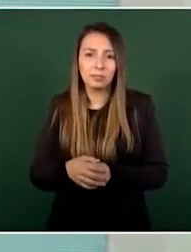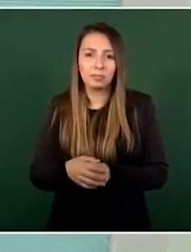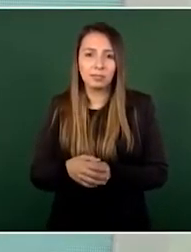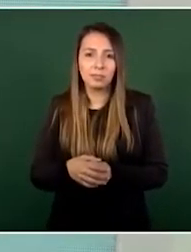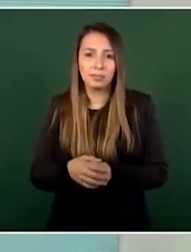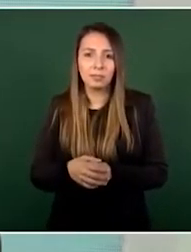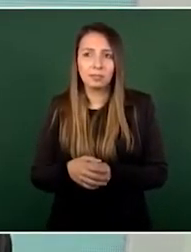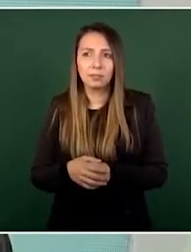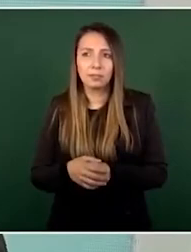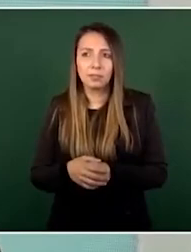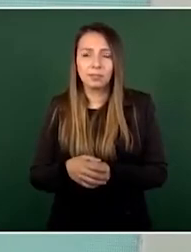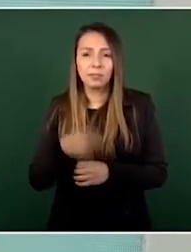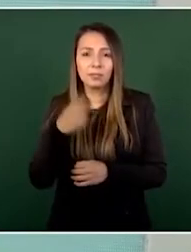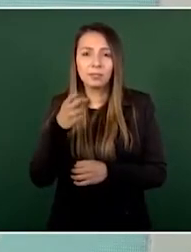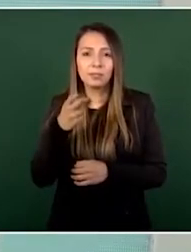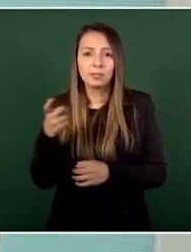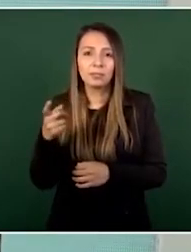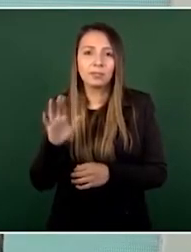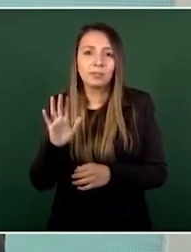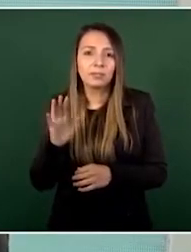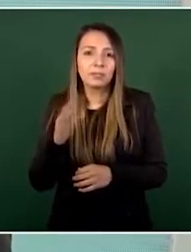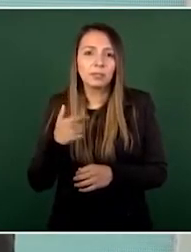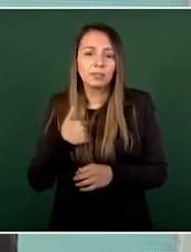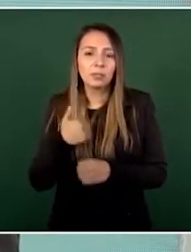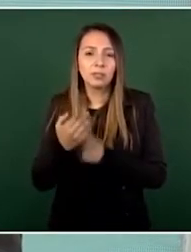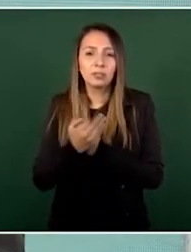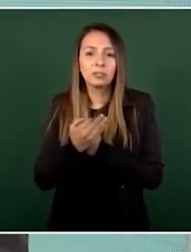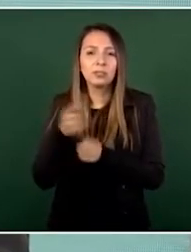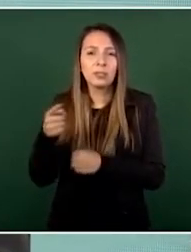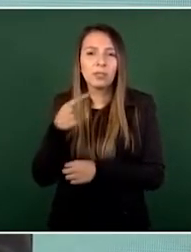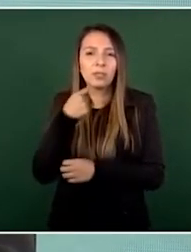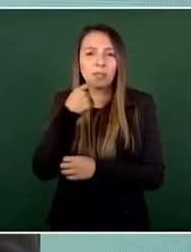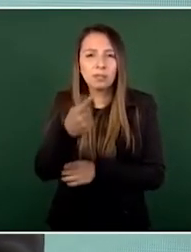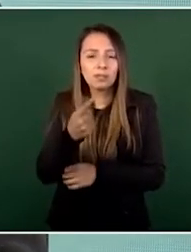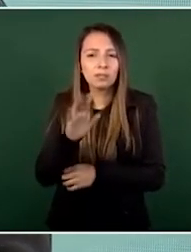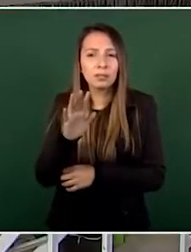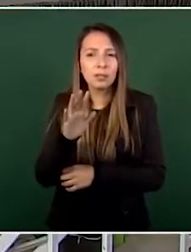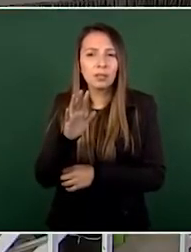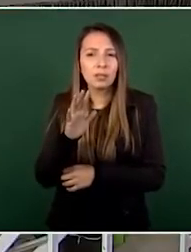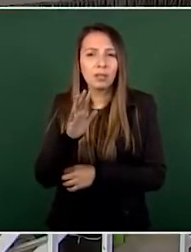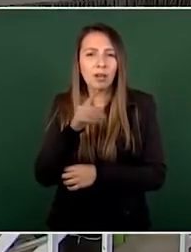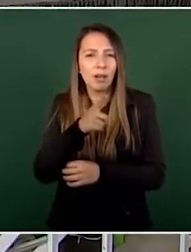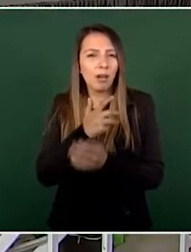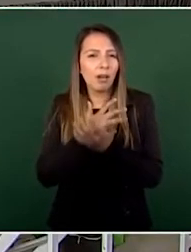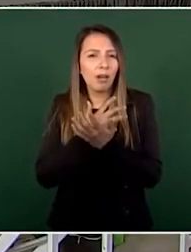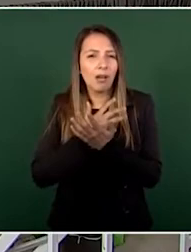o en eso se sustentó. Él puso de que era una exageración.